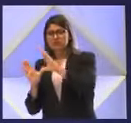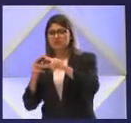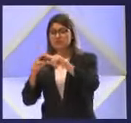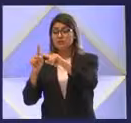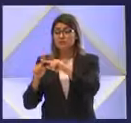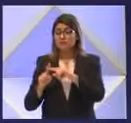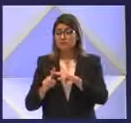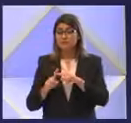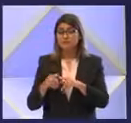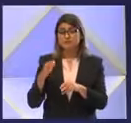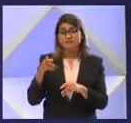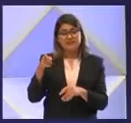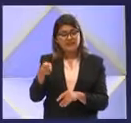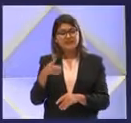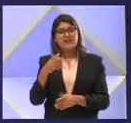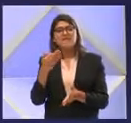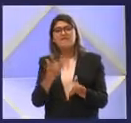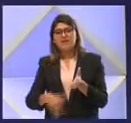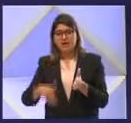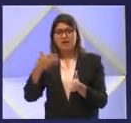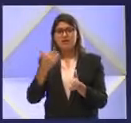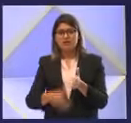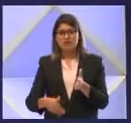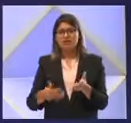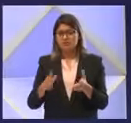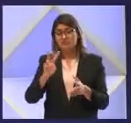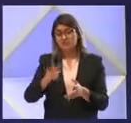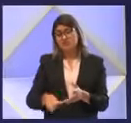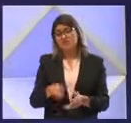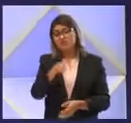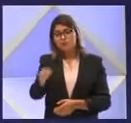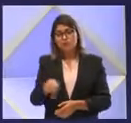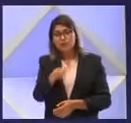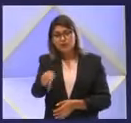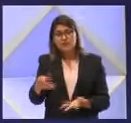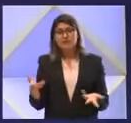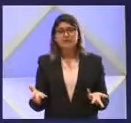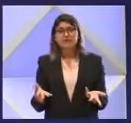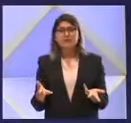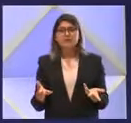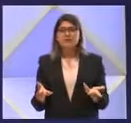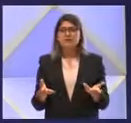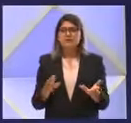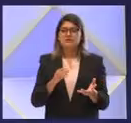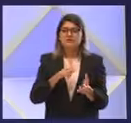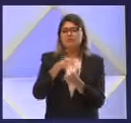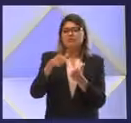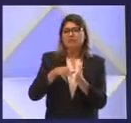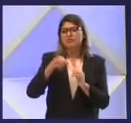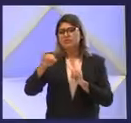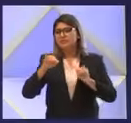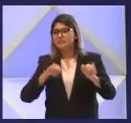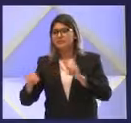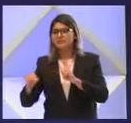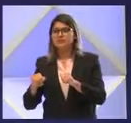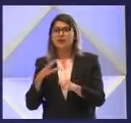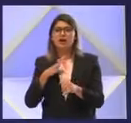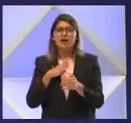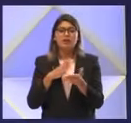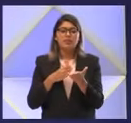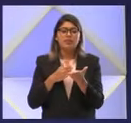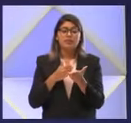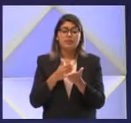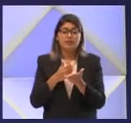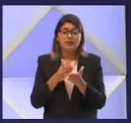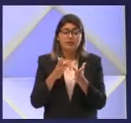muy poco acceso a la fibra rural si hay fibra hay poco acceso este es un tema que